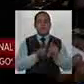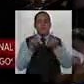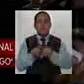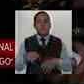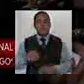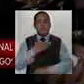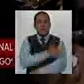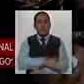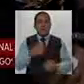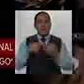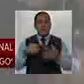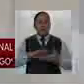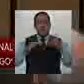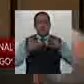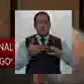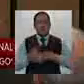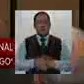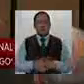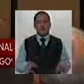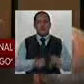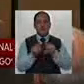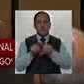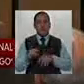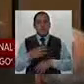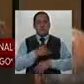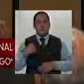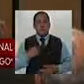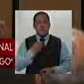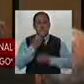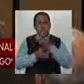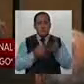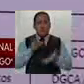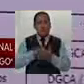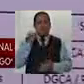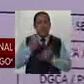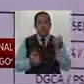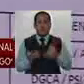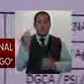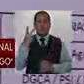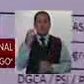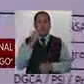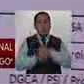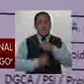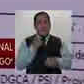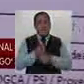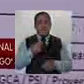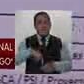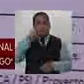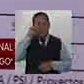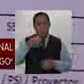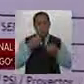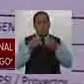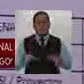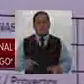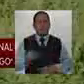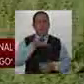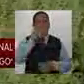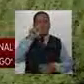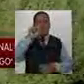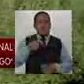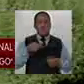favor de las comunidades altoandinas. El ministro de Agricultura informó que en los últimos 20 años el Perú ha perdido 300.000